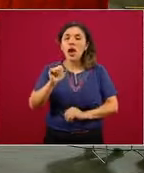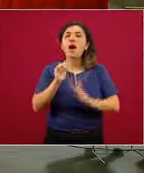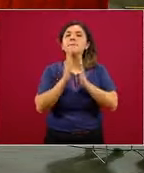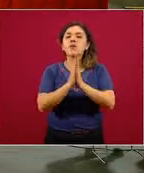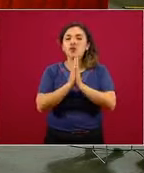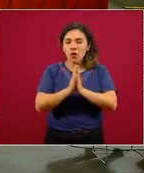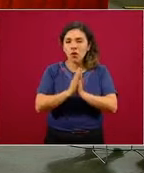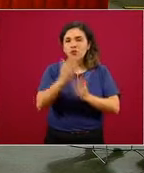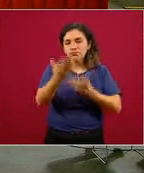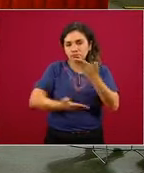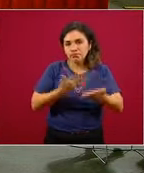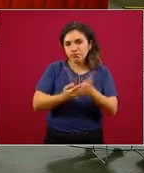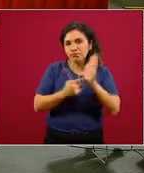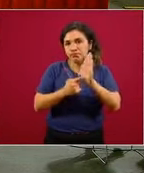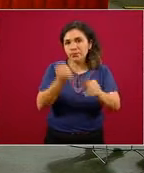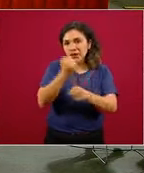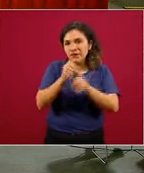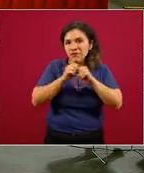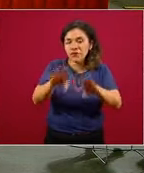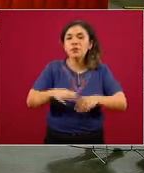de presentar el informe técnico.